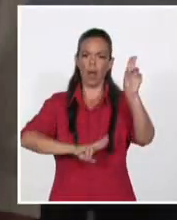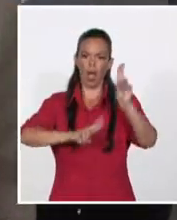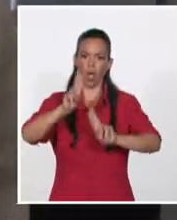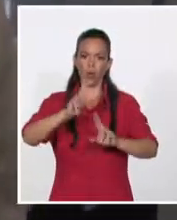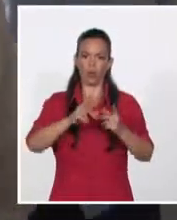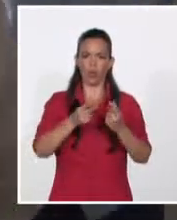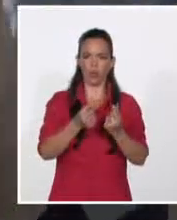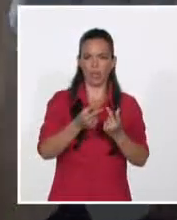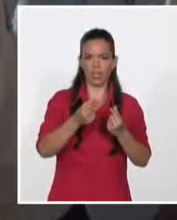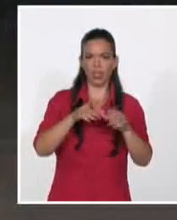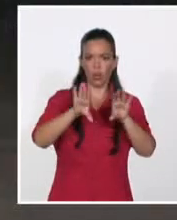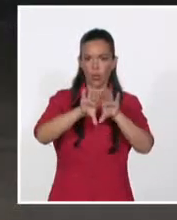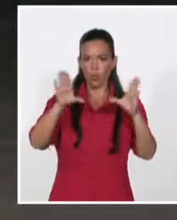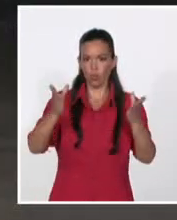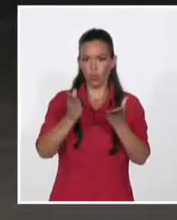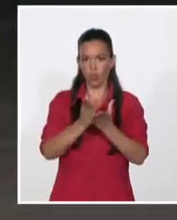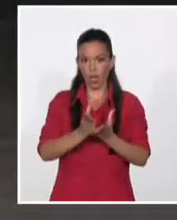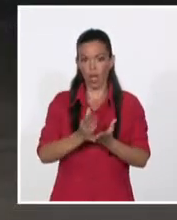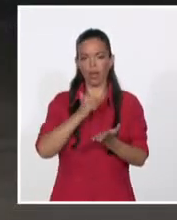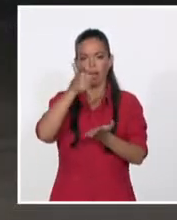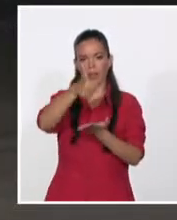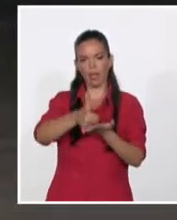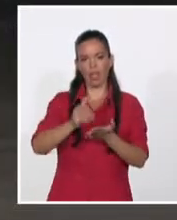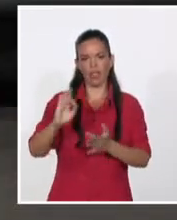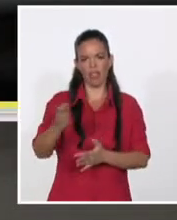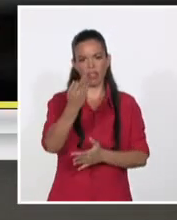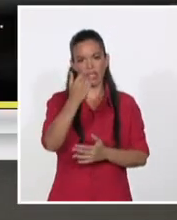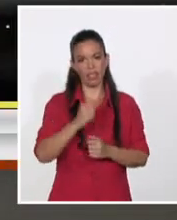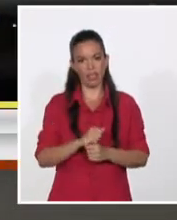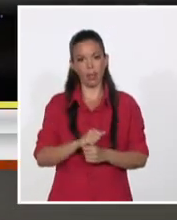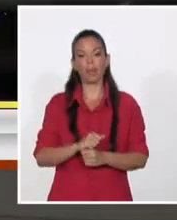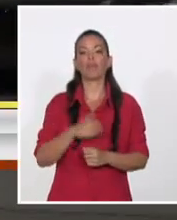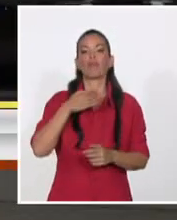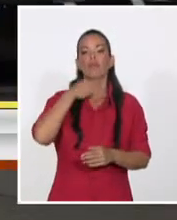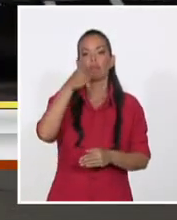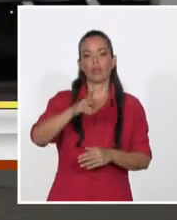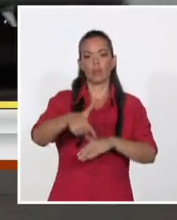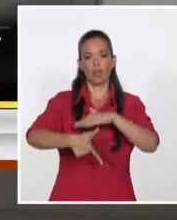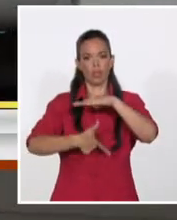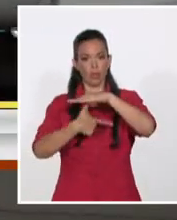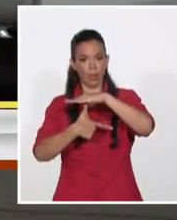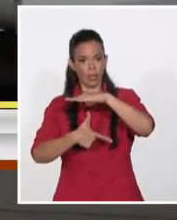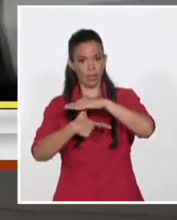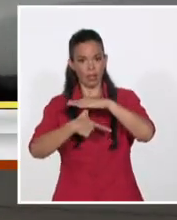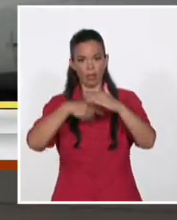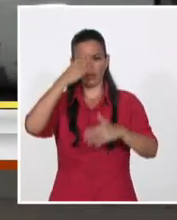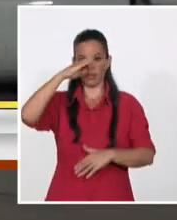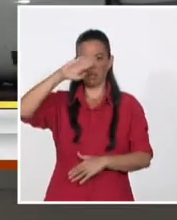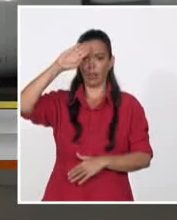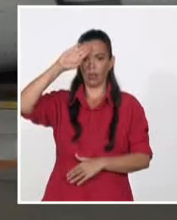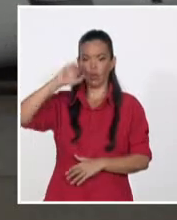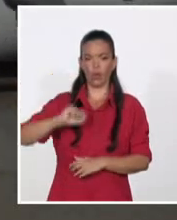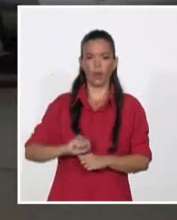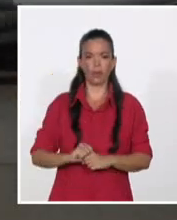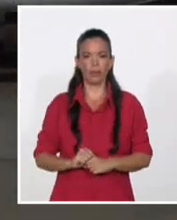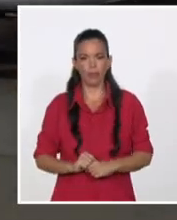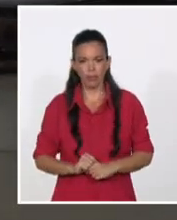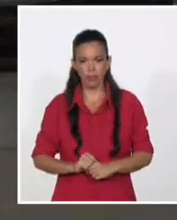París, Francia. También estuvieron presentes el vicepresidente de la República, Salvador Valdés Mesa, y el secretario de